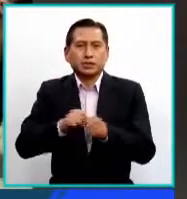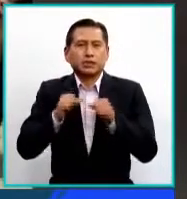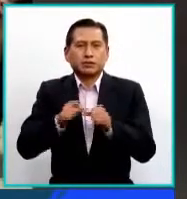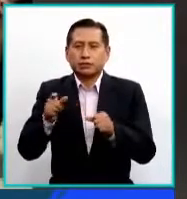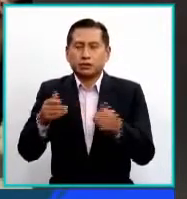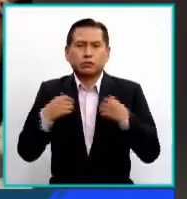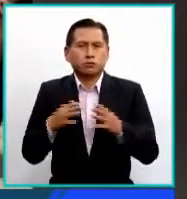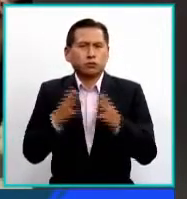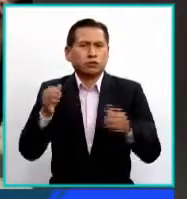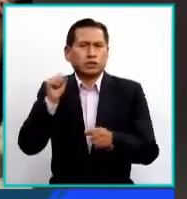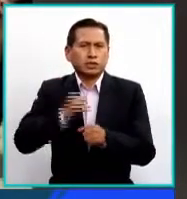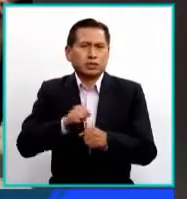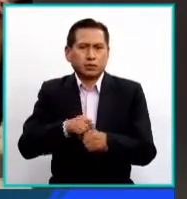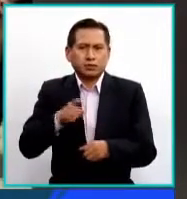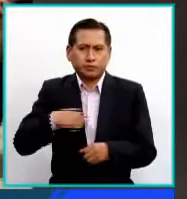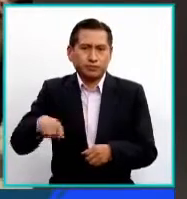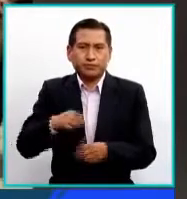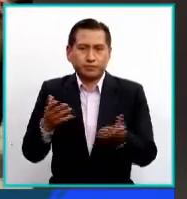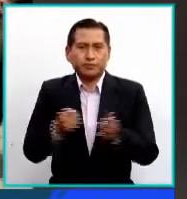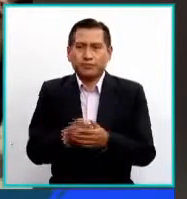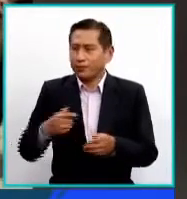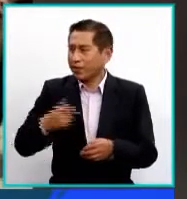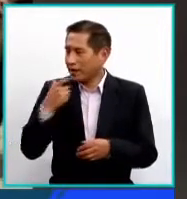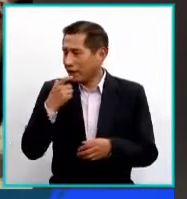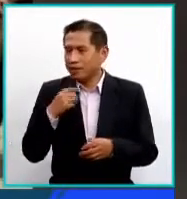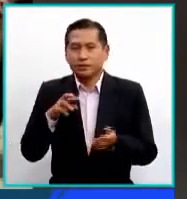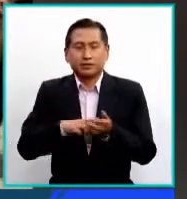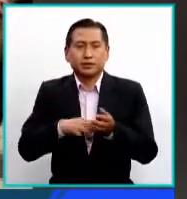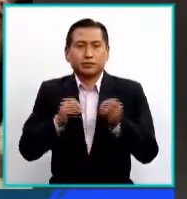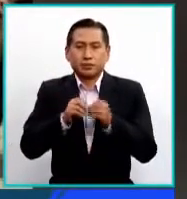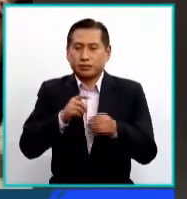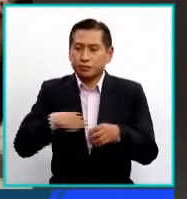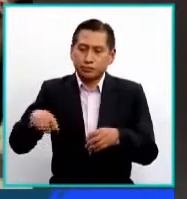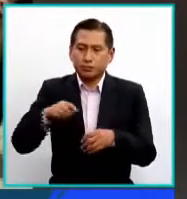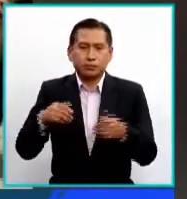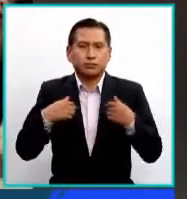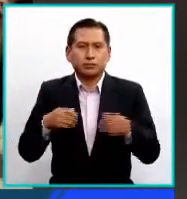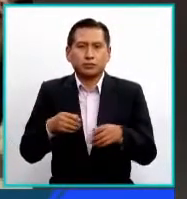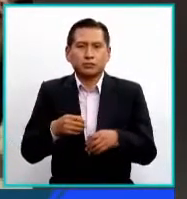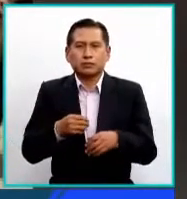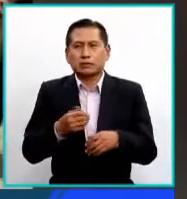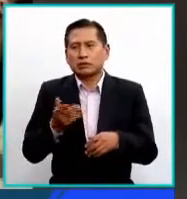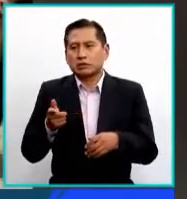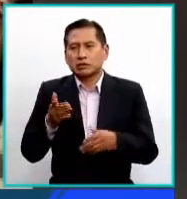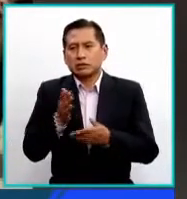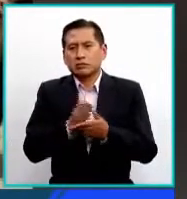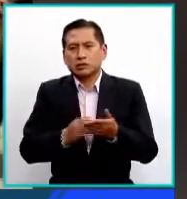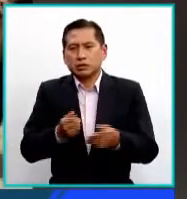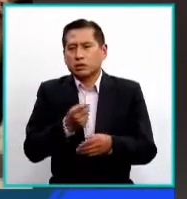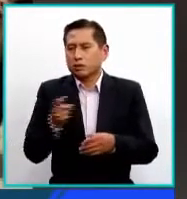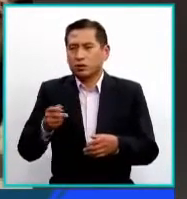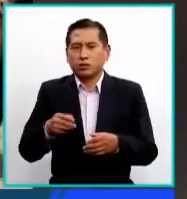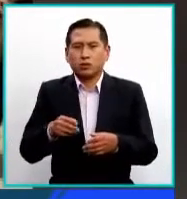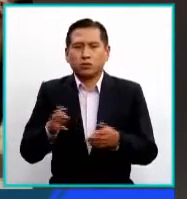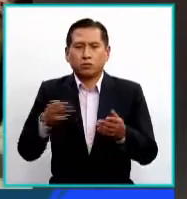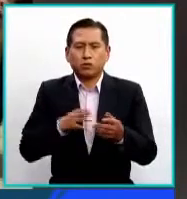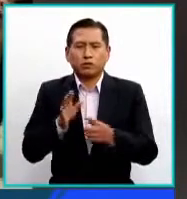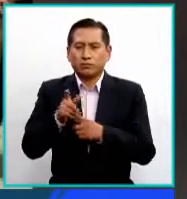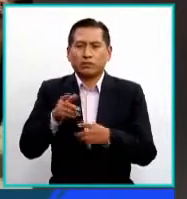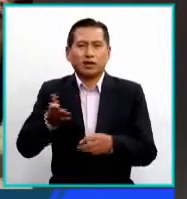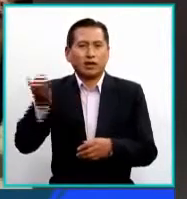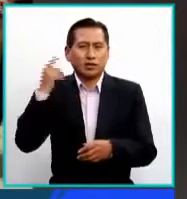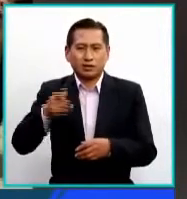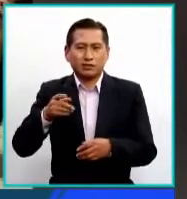tienen hartísimo trabajo, digamos, sí, ¿no? Pero bueno, eso es así parte de alguna tocada que hemos tenido ahí en